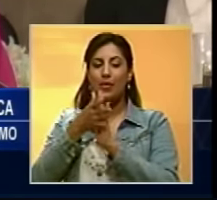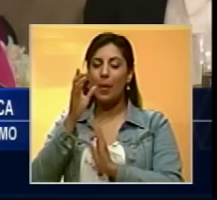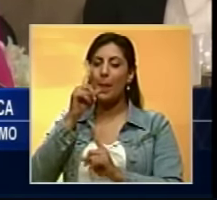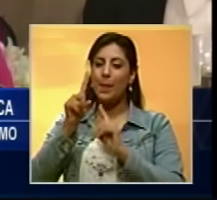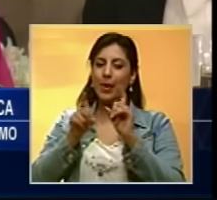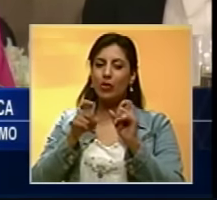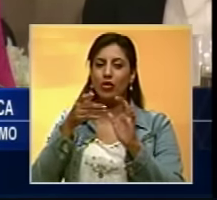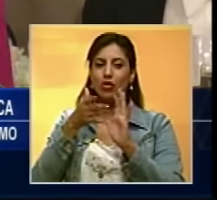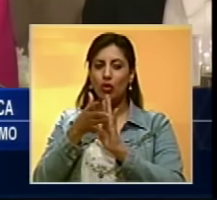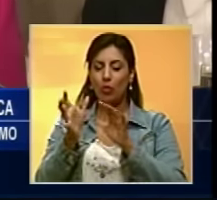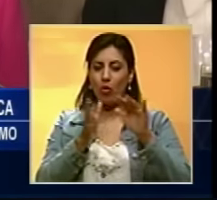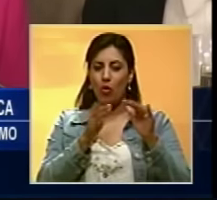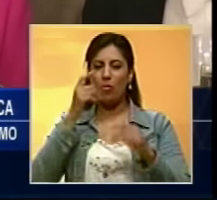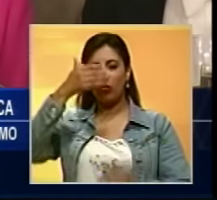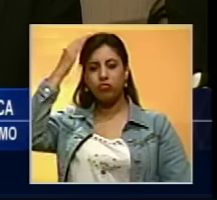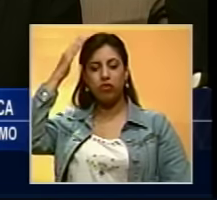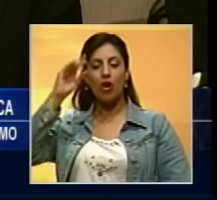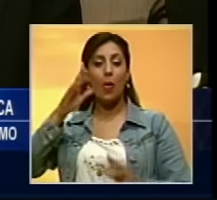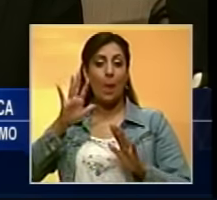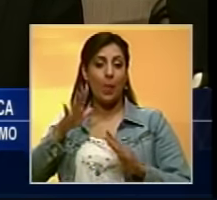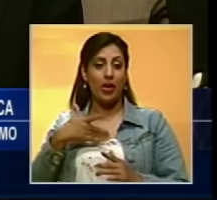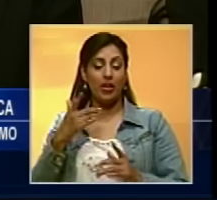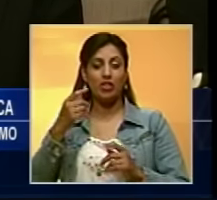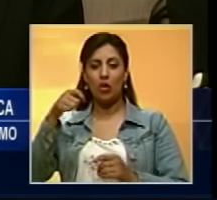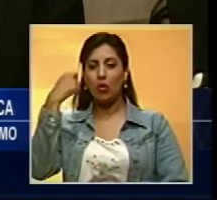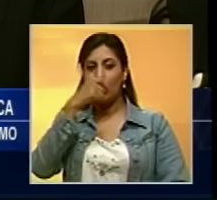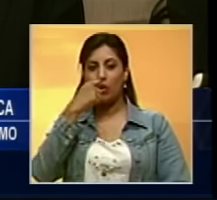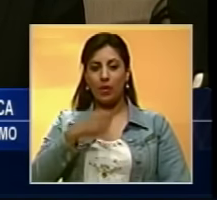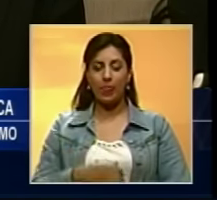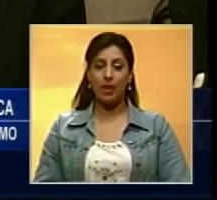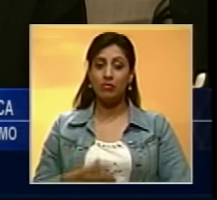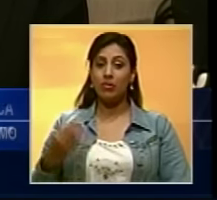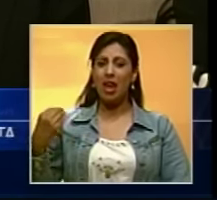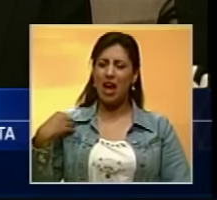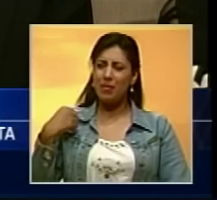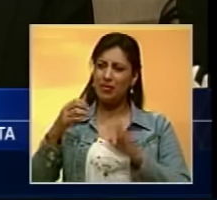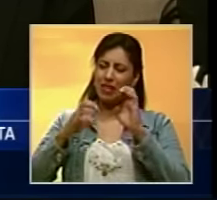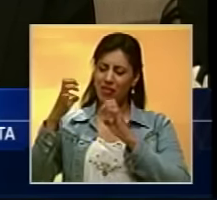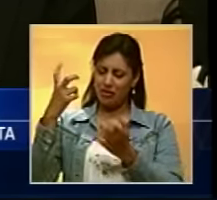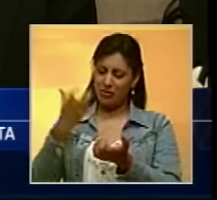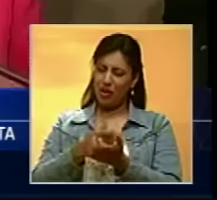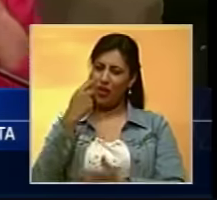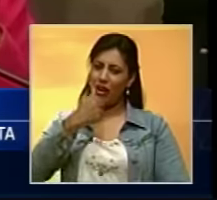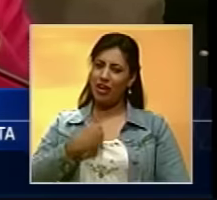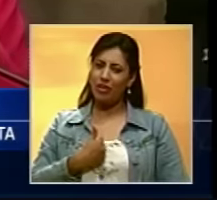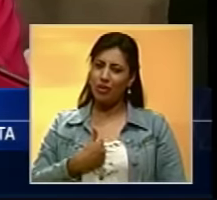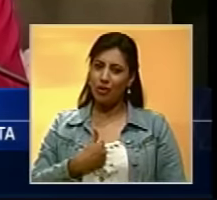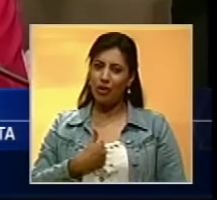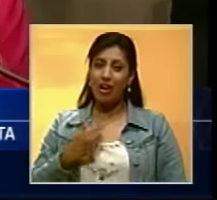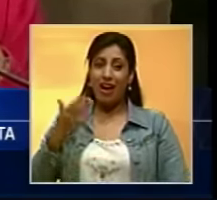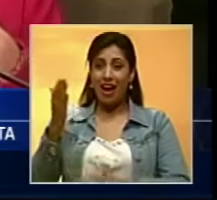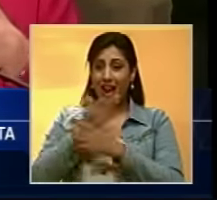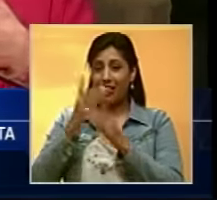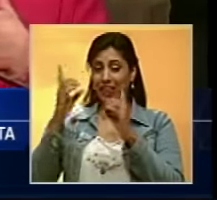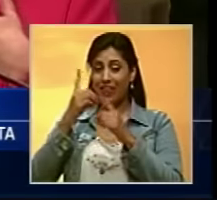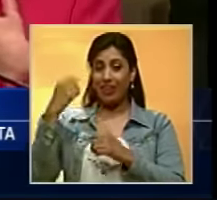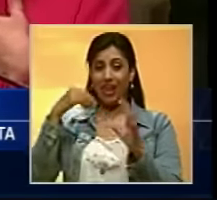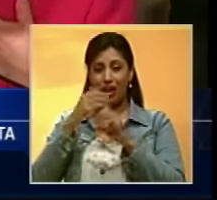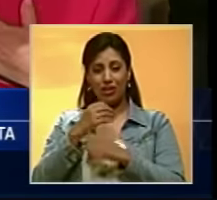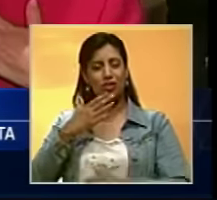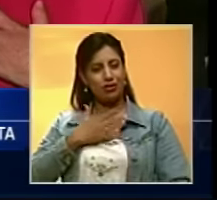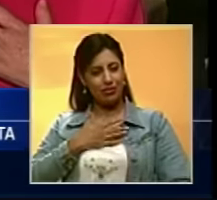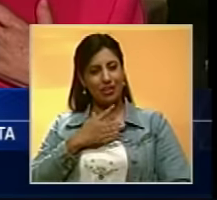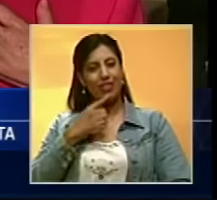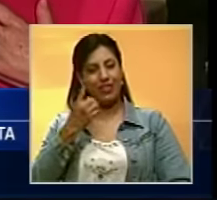comentarios por parte de Trump sobre un posible consumo de drogas que me hicieran un análisis de drogas antes del debate de anoche y